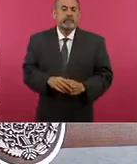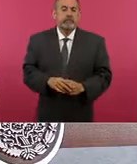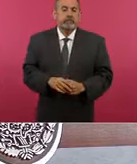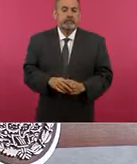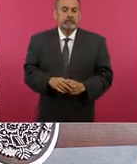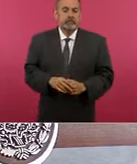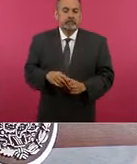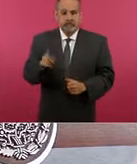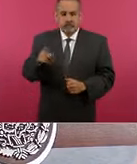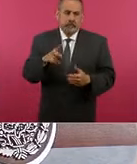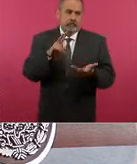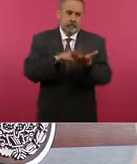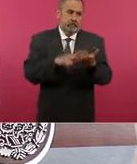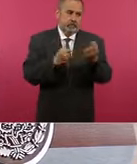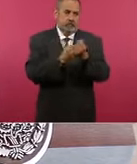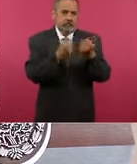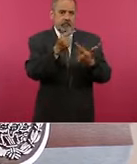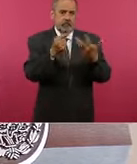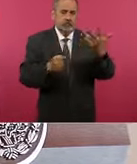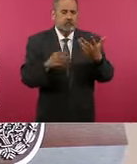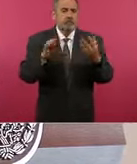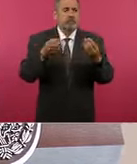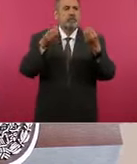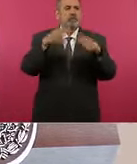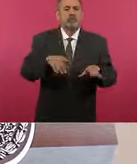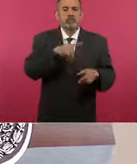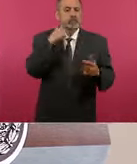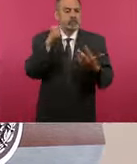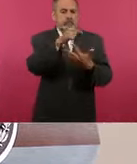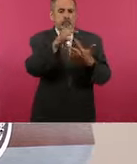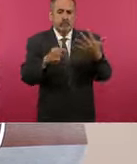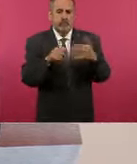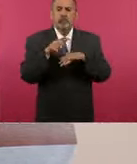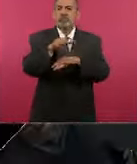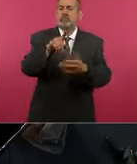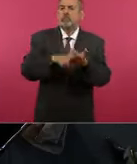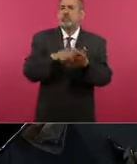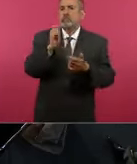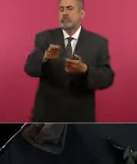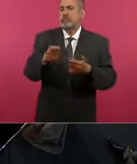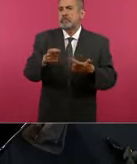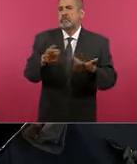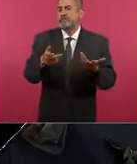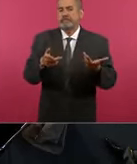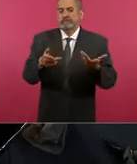lo sustancial, que no se afecte todo lo que tiene que ver